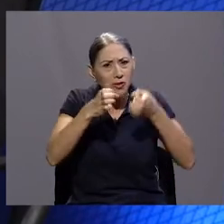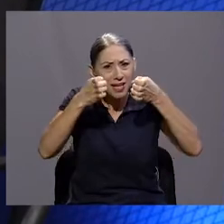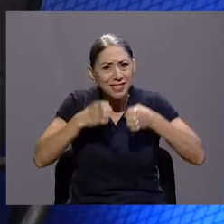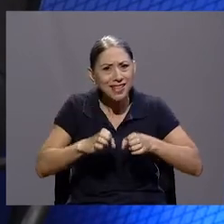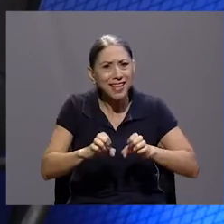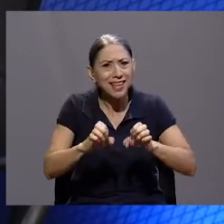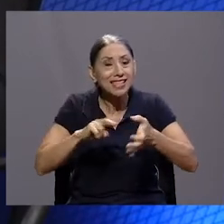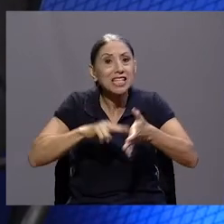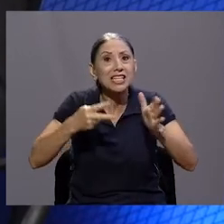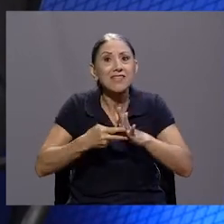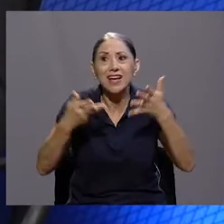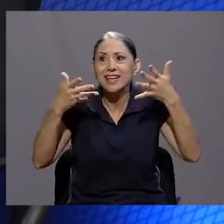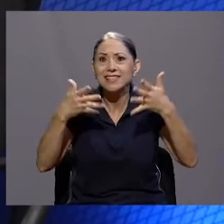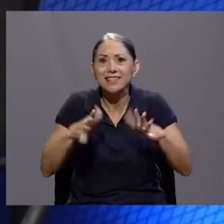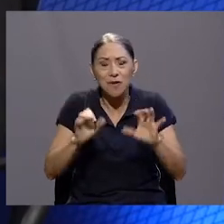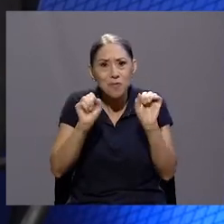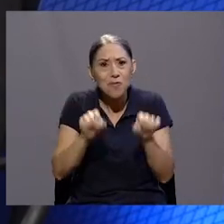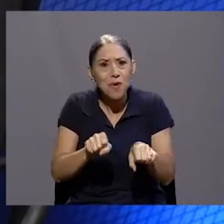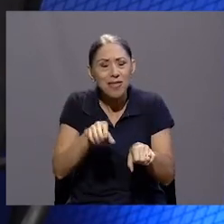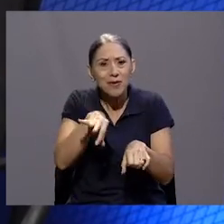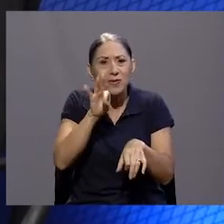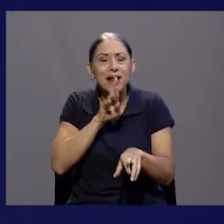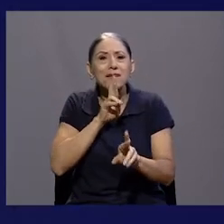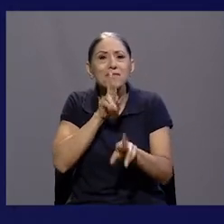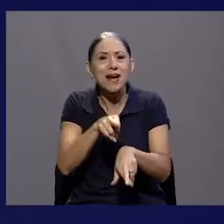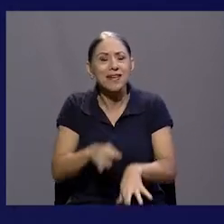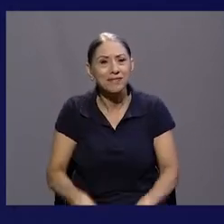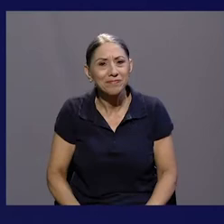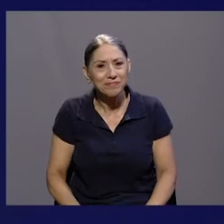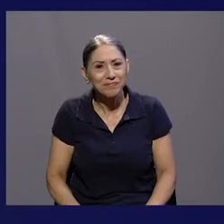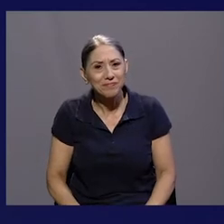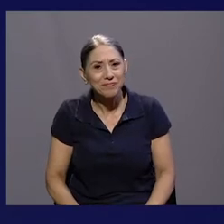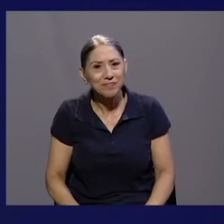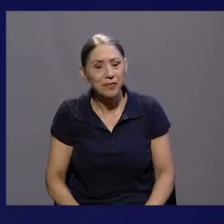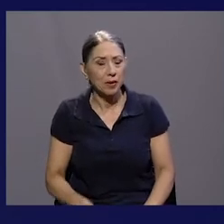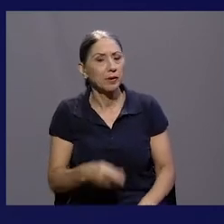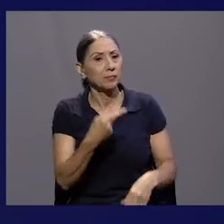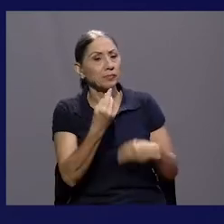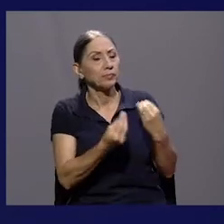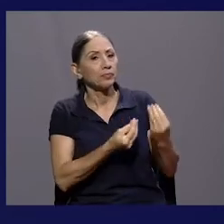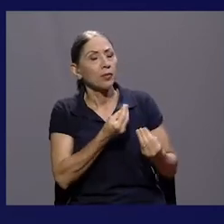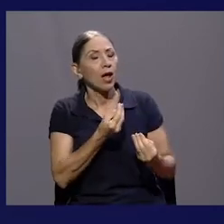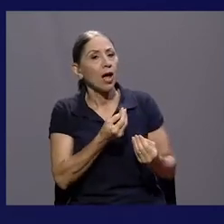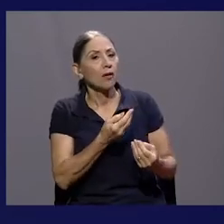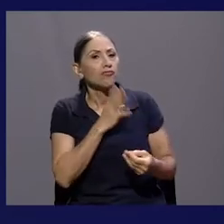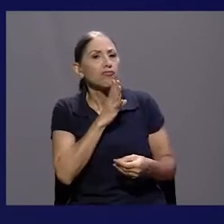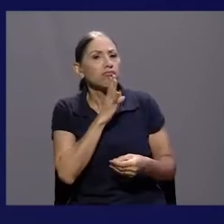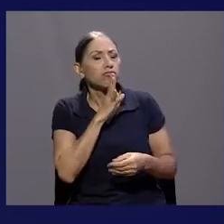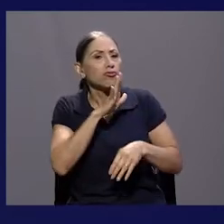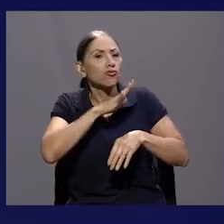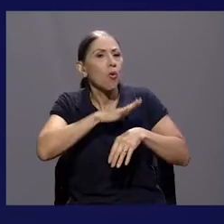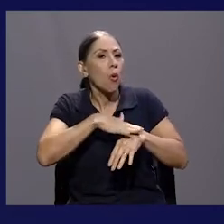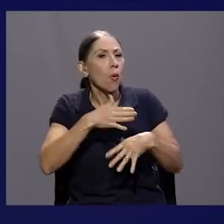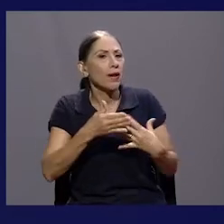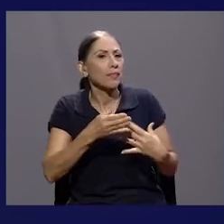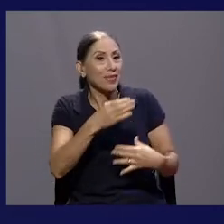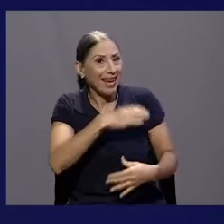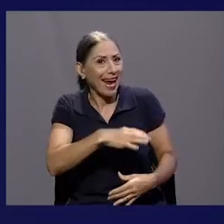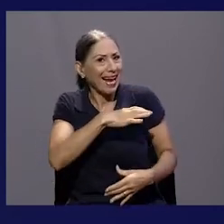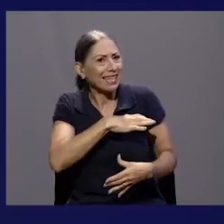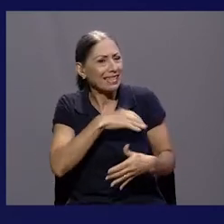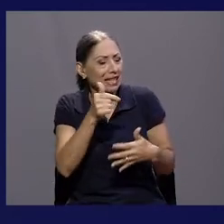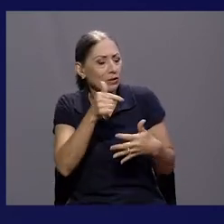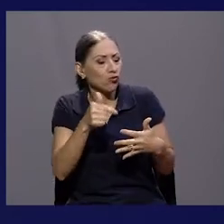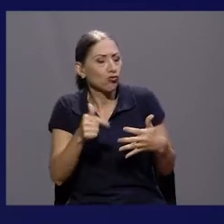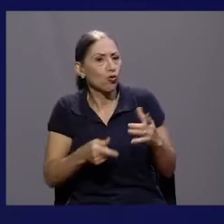luz en medio de tanta oscuridad que algunas personas pueden estar viviendo repasemos un poquito los cuáles serían esas señales para que